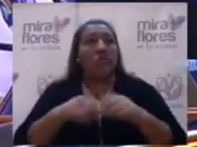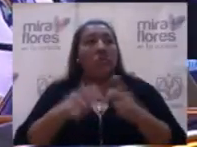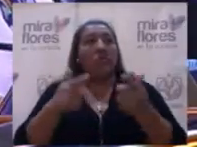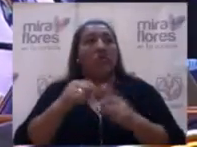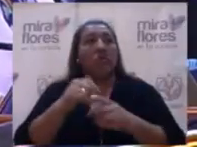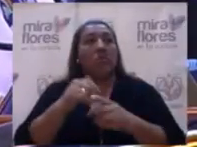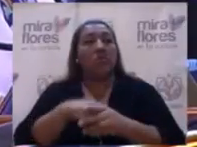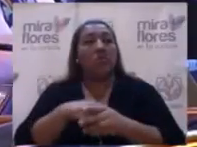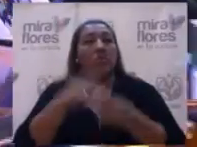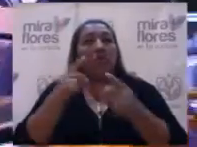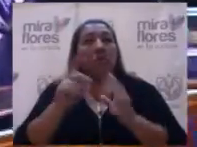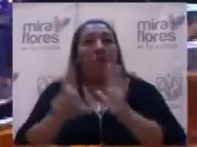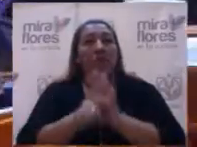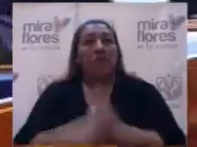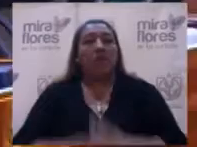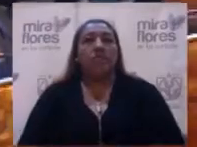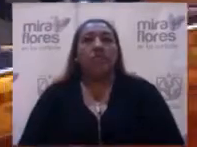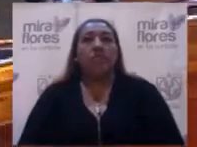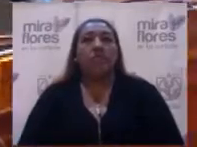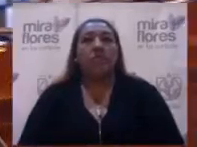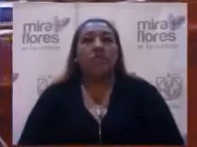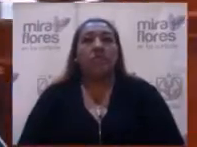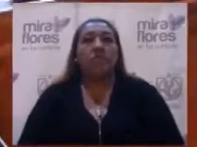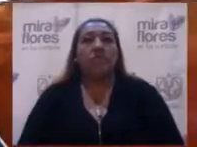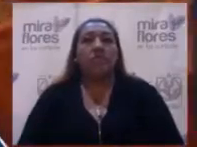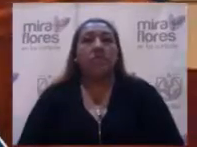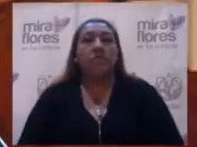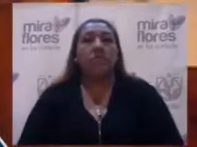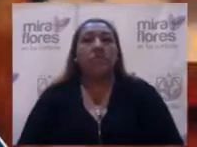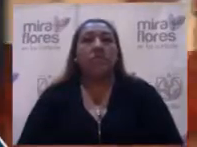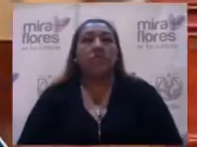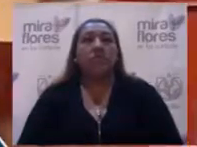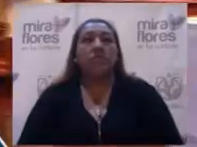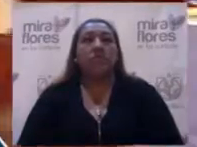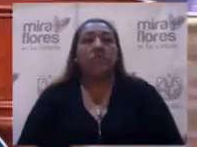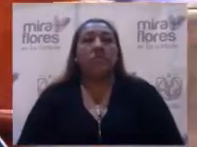de acuerdo a ley. Gracias. Muy bien, ¿algún otro informe en mesa?